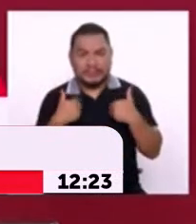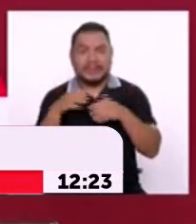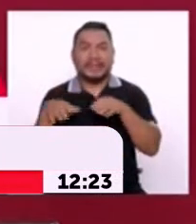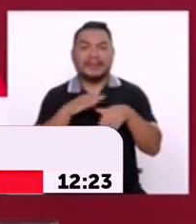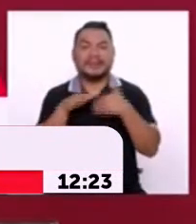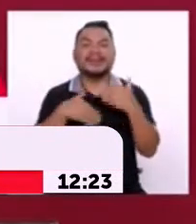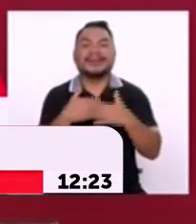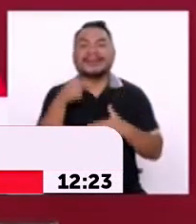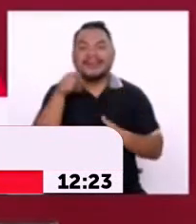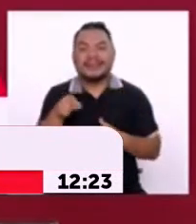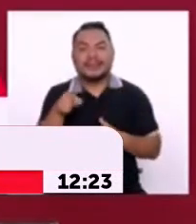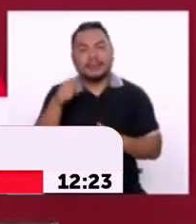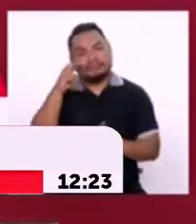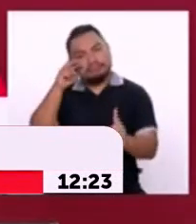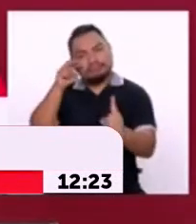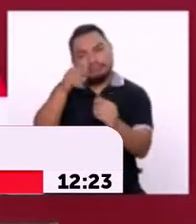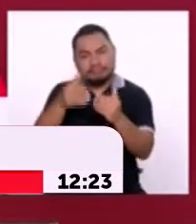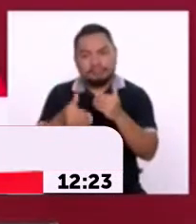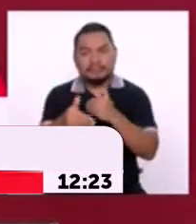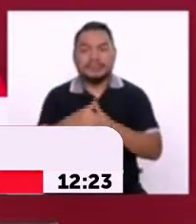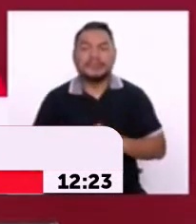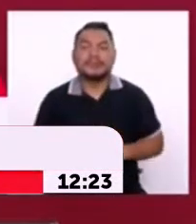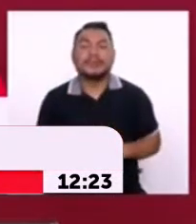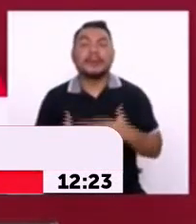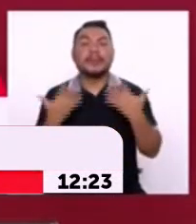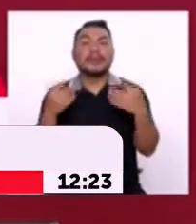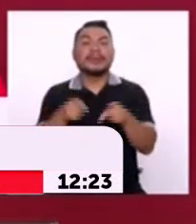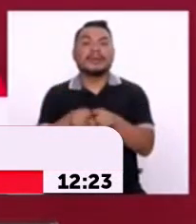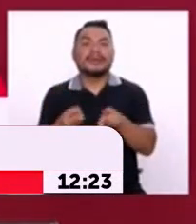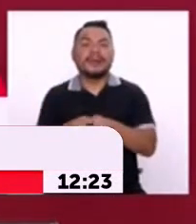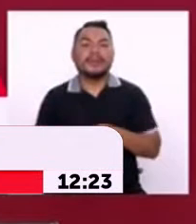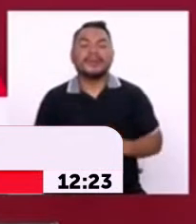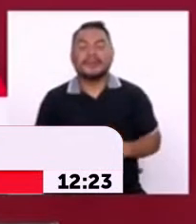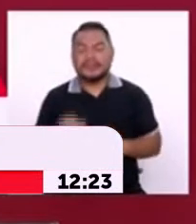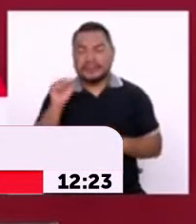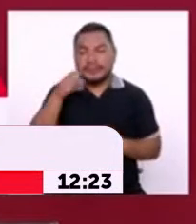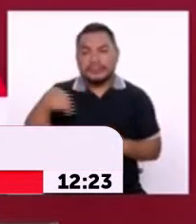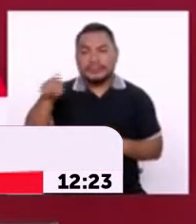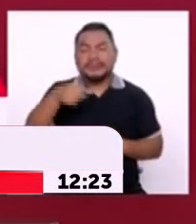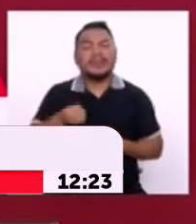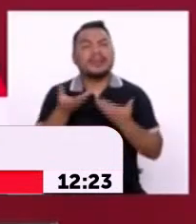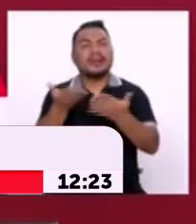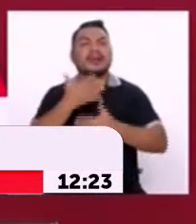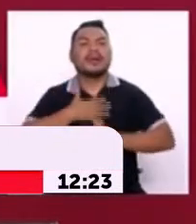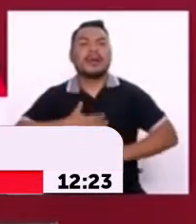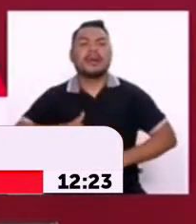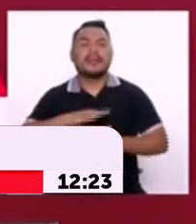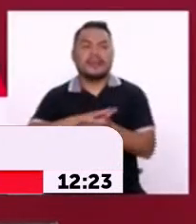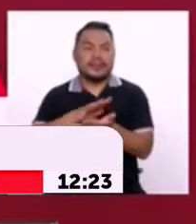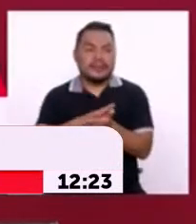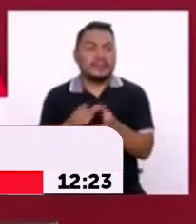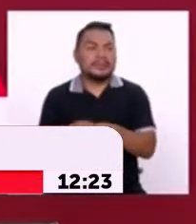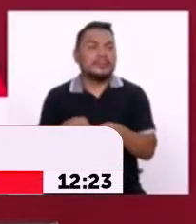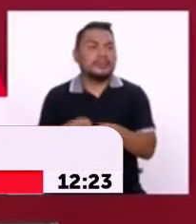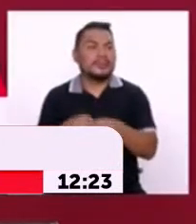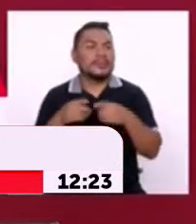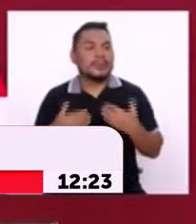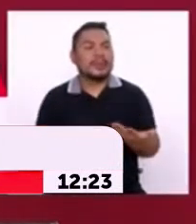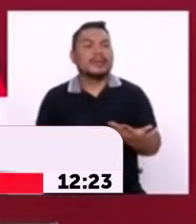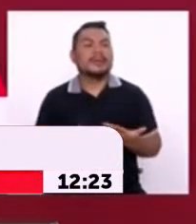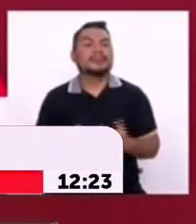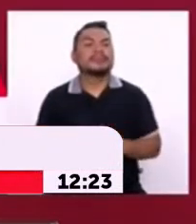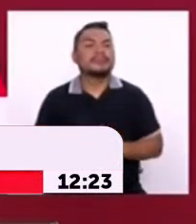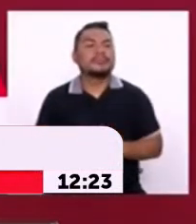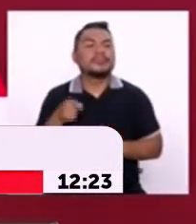tenía que ser en esa mirada, pero sobre todo en recuperar la tranquilidad y la